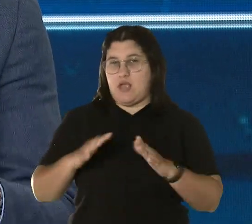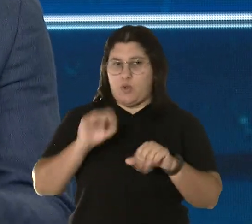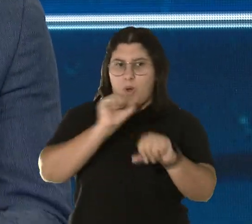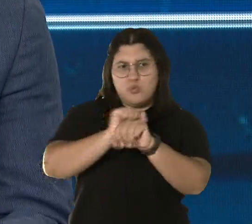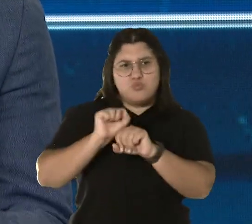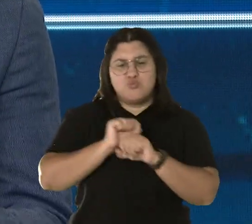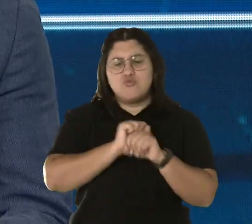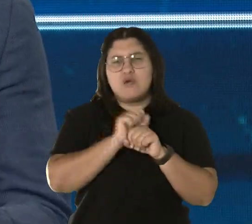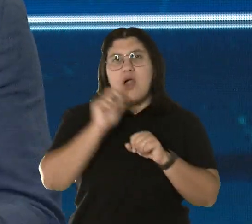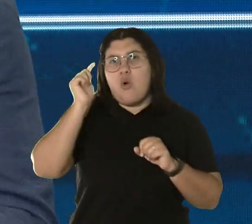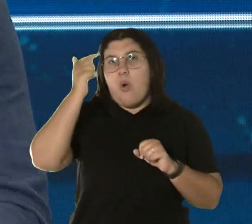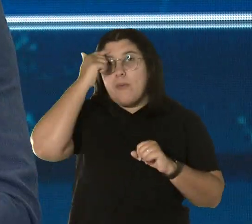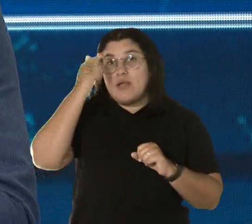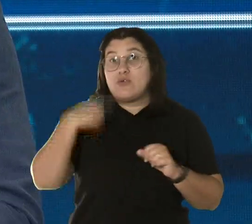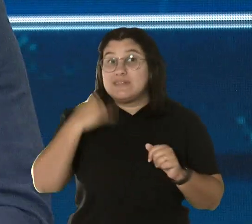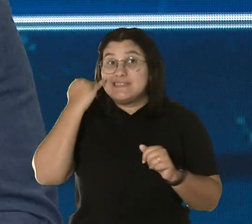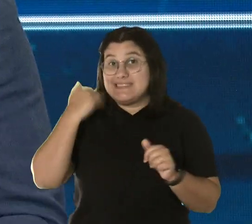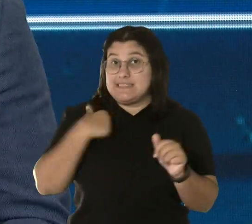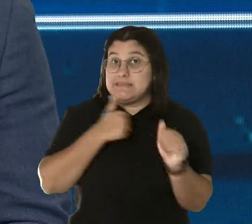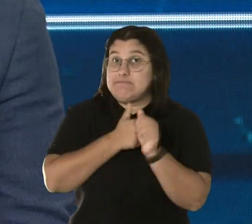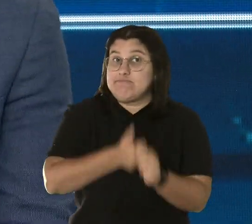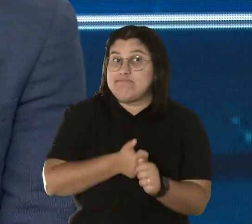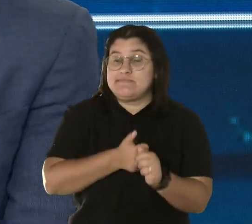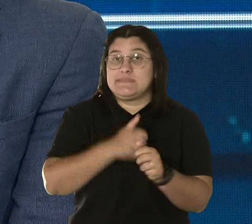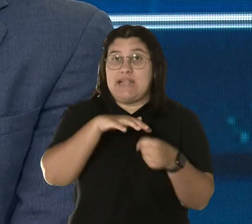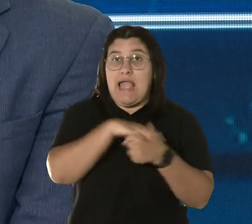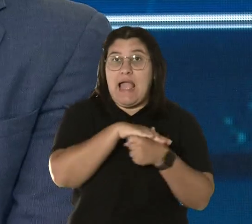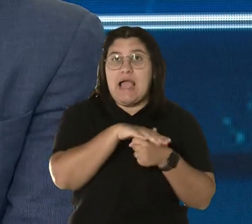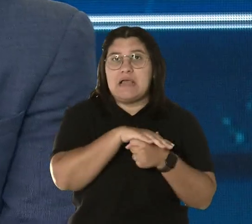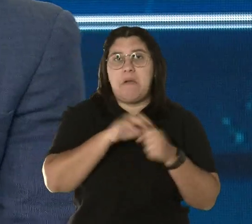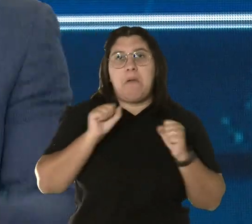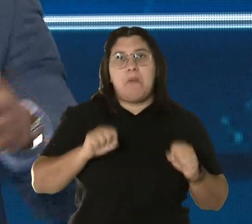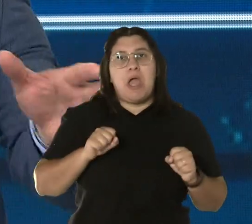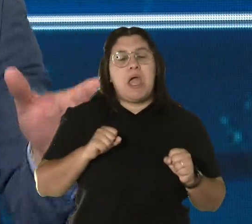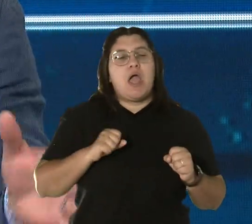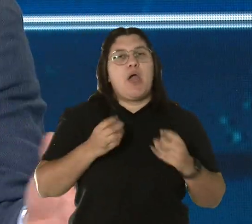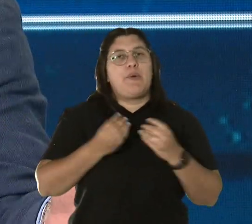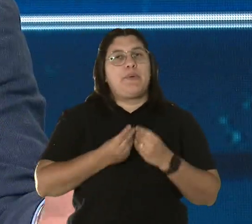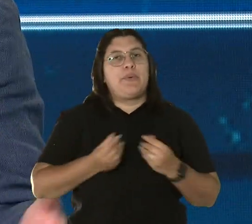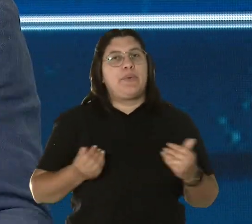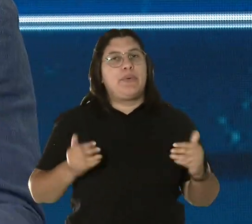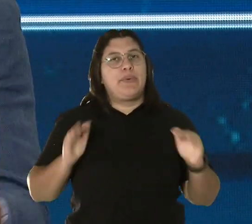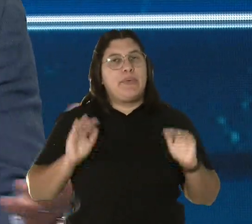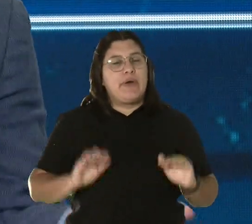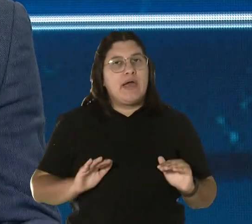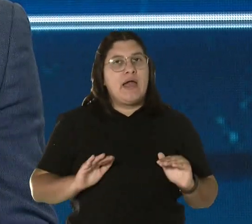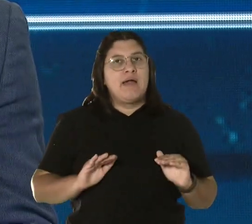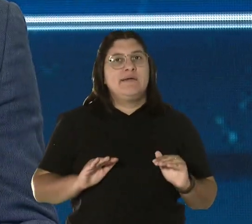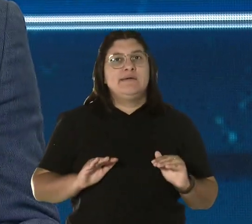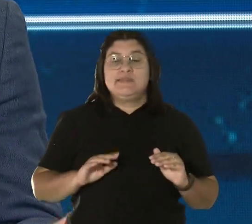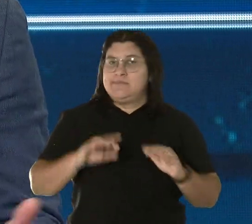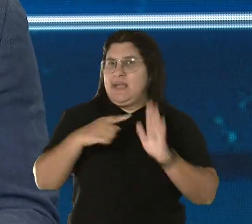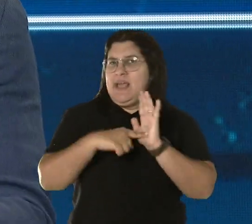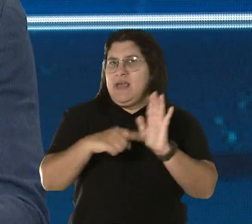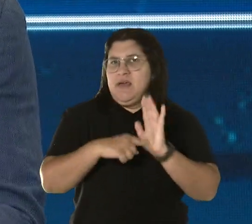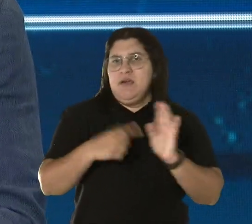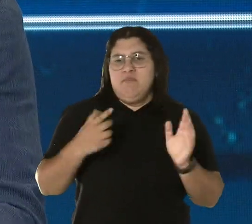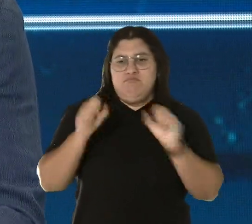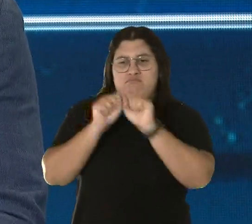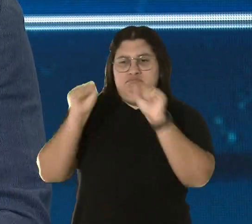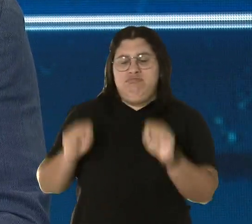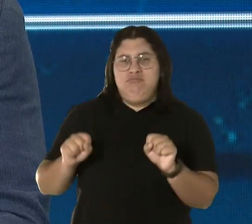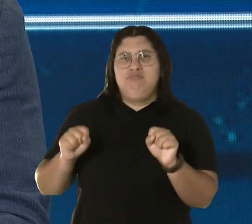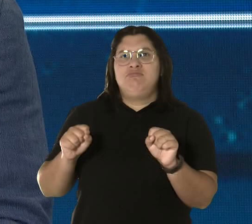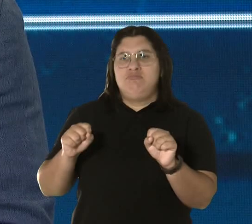el gobierno, si cumple con unas áreas, le suaviza el bolsillo. Y te voy a dar un ejemplo bien sencillo, el sistema de transporte. Si a mí